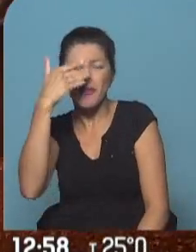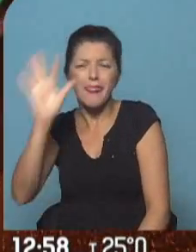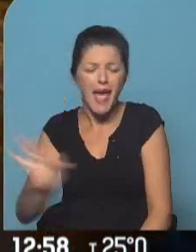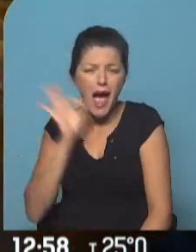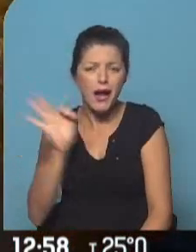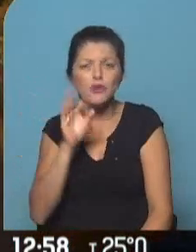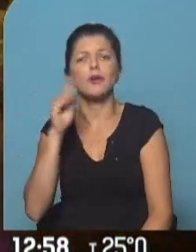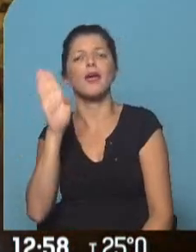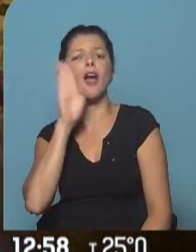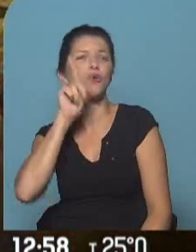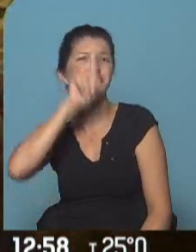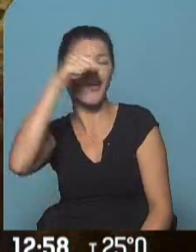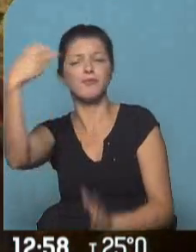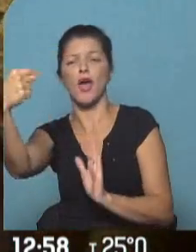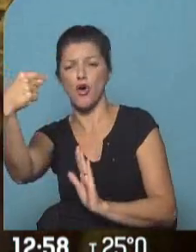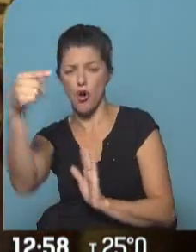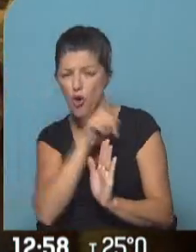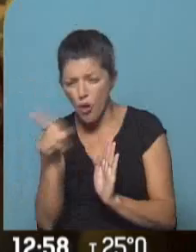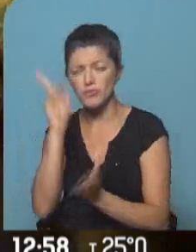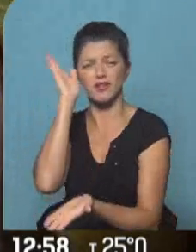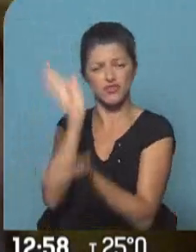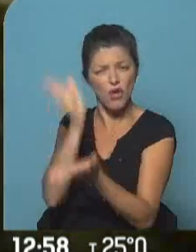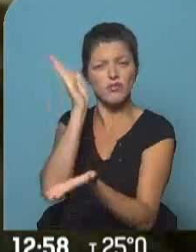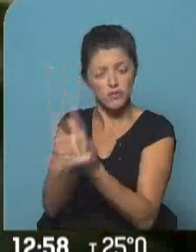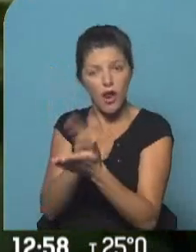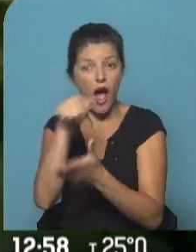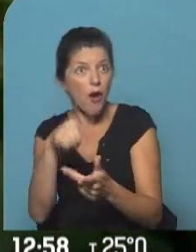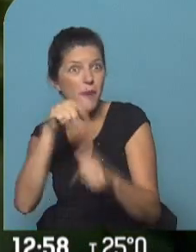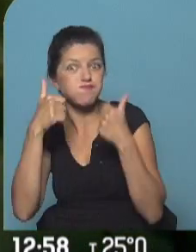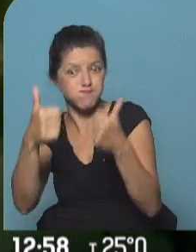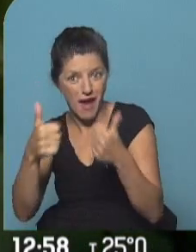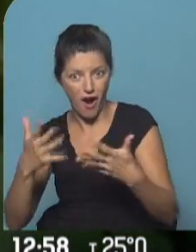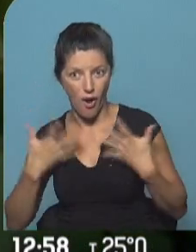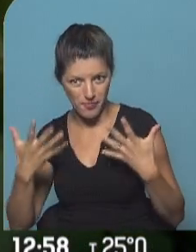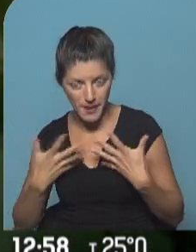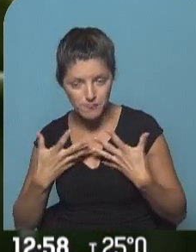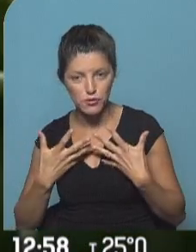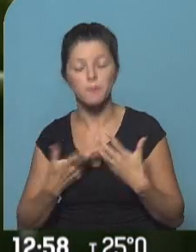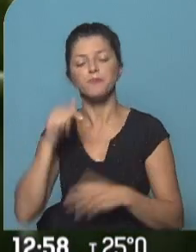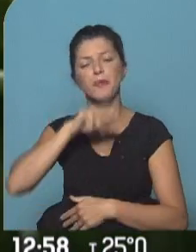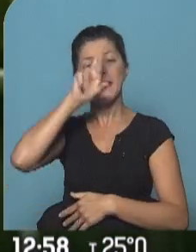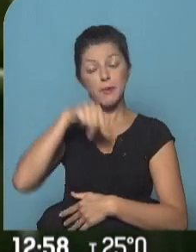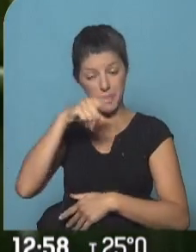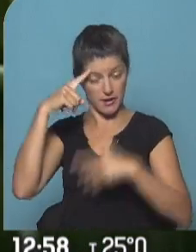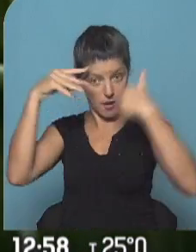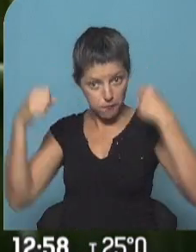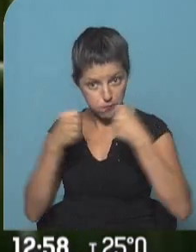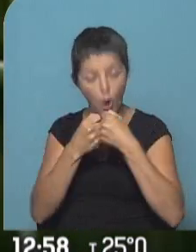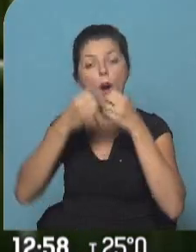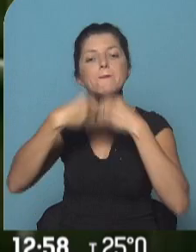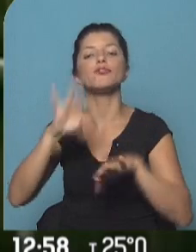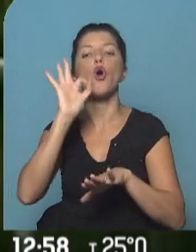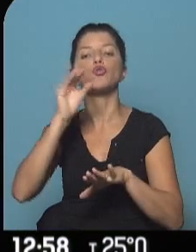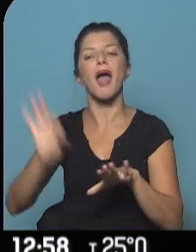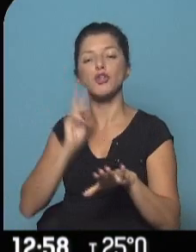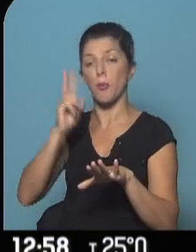sanciones occidentales. El acuerdo denominado Plan Comprehensivo de Acción Conjunta entró en vigencia en octubre de 2015 y